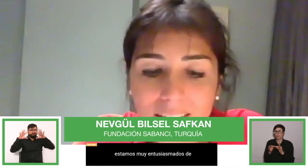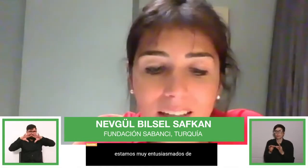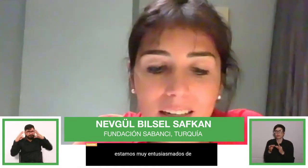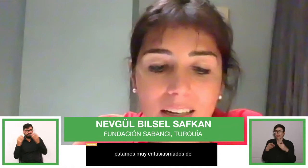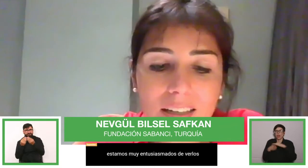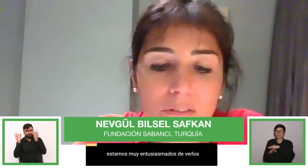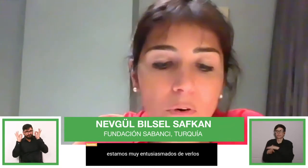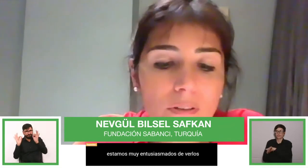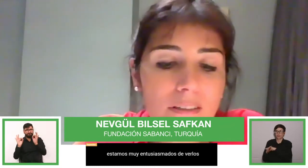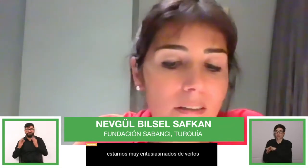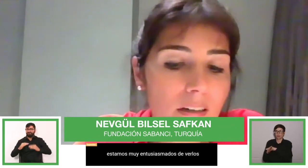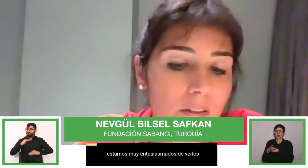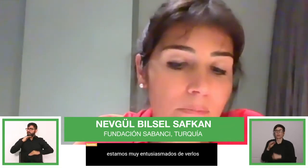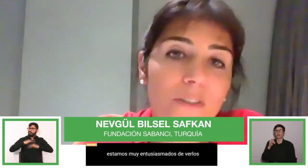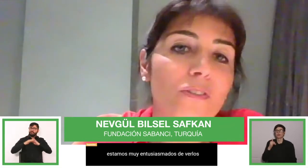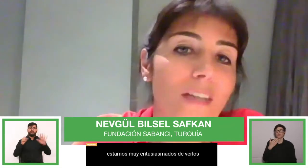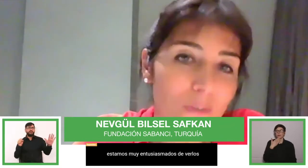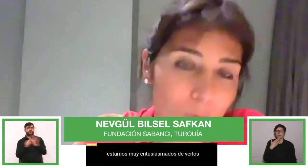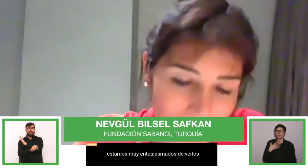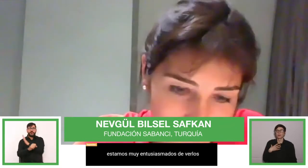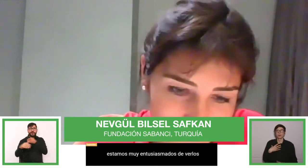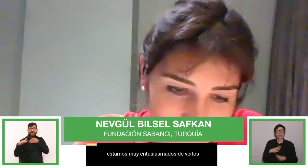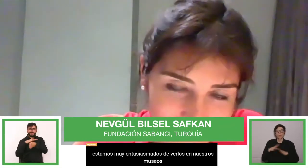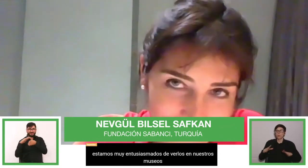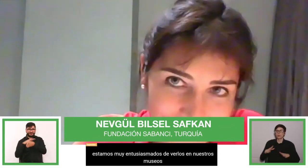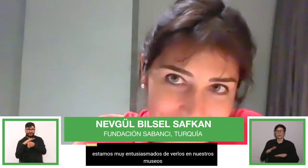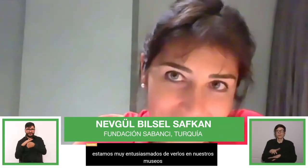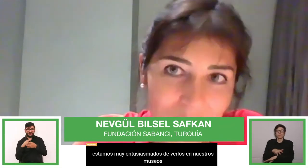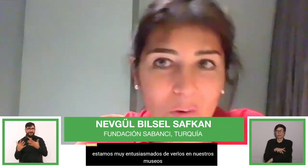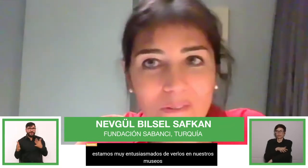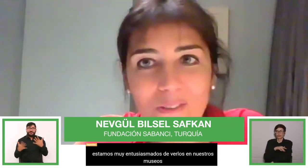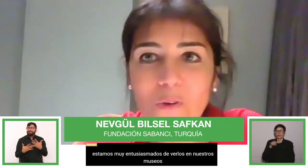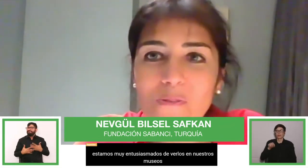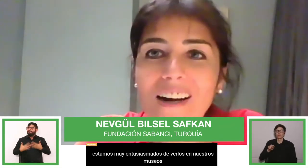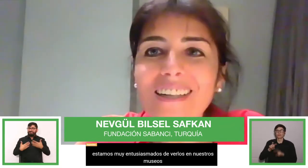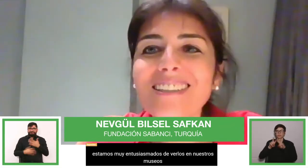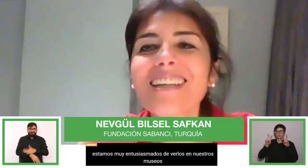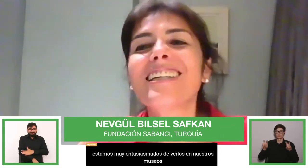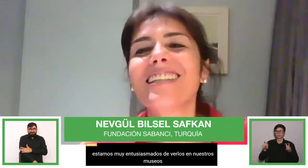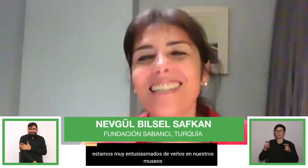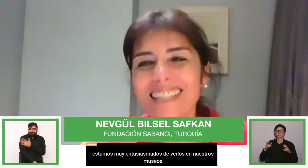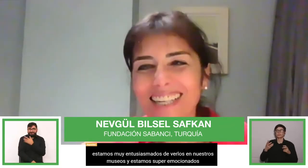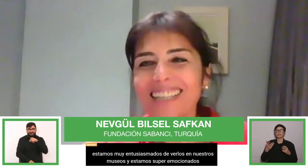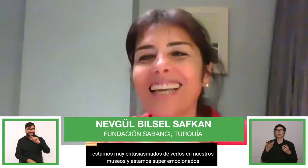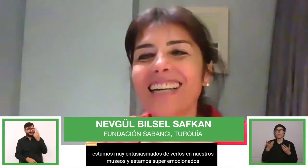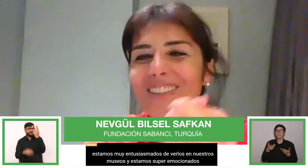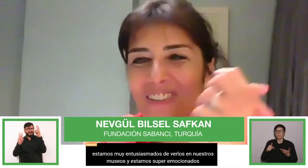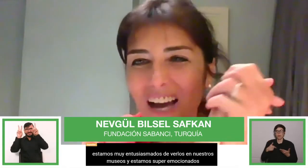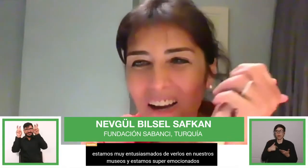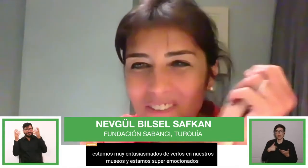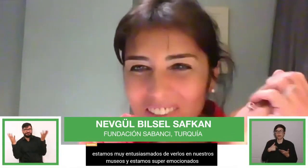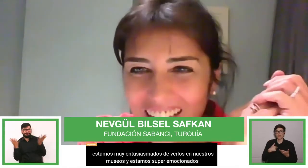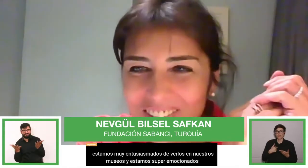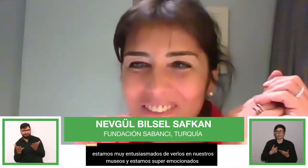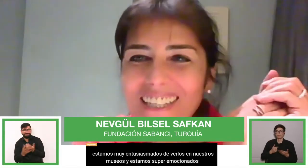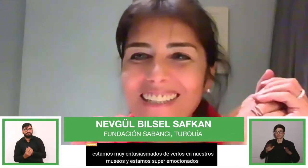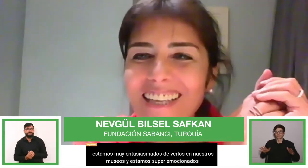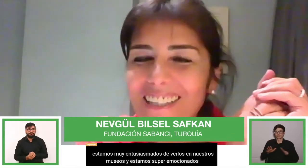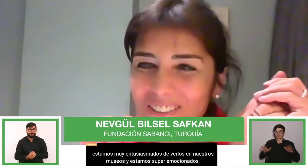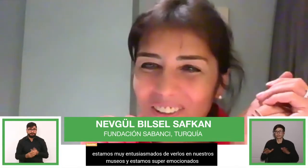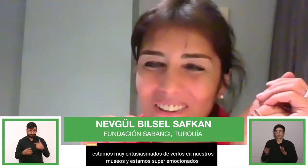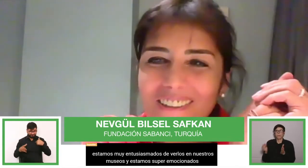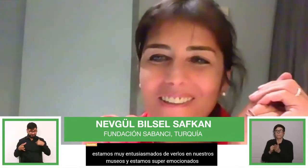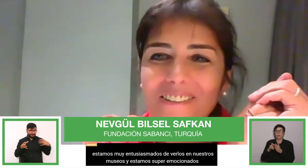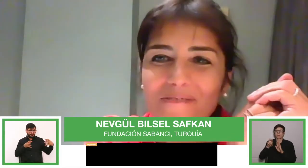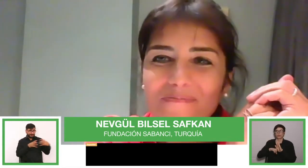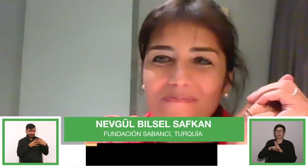estamos súper emocionados para poder tener este proyecto. Y hasta ahora es todo lo que